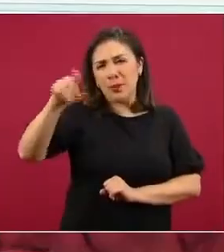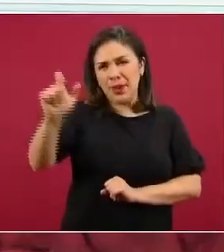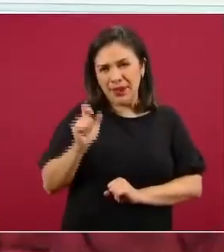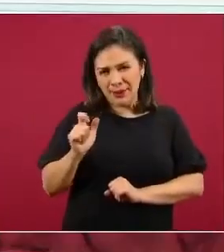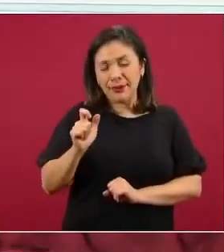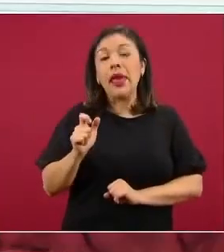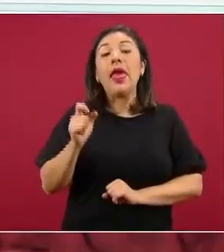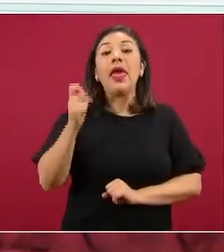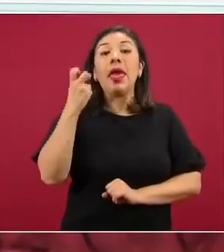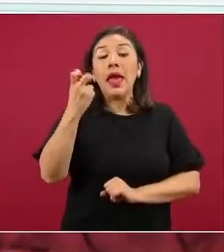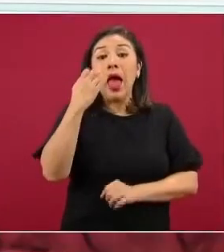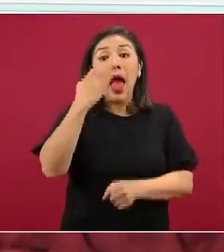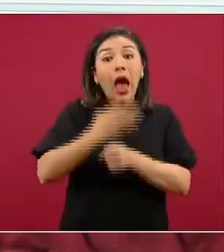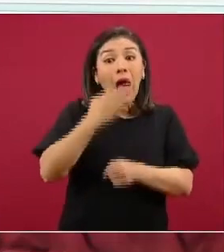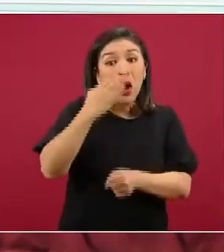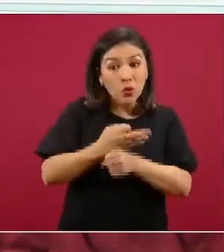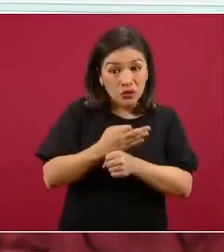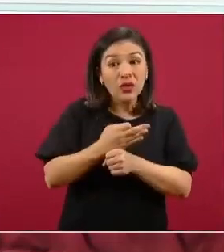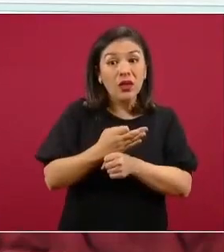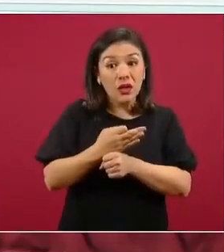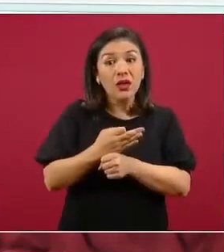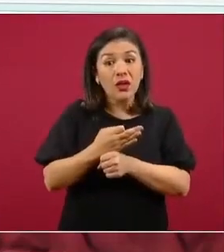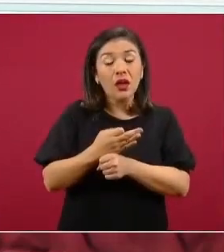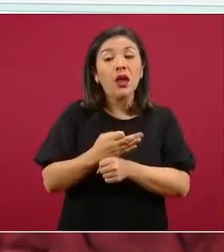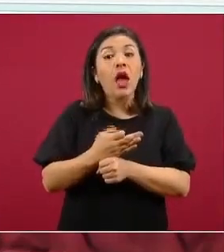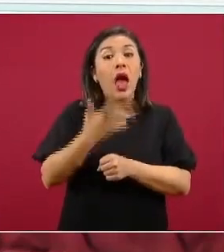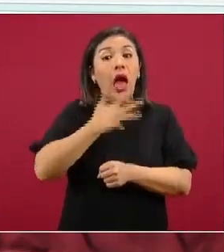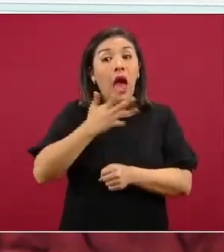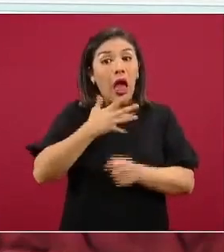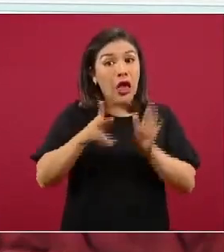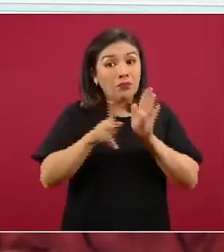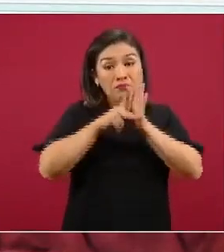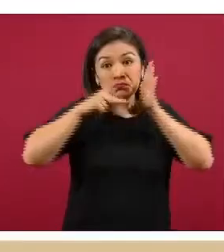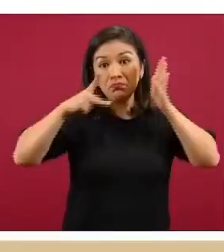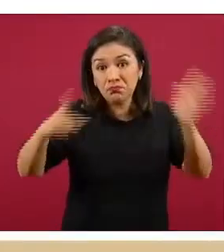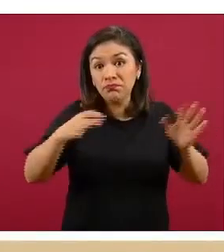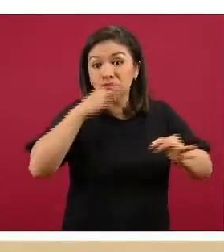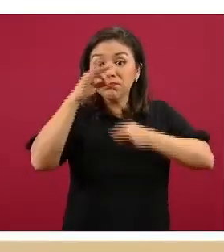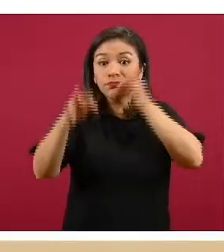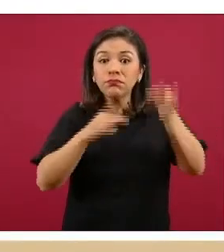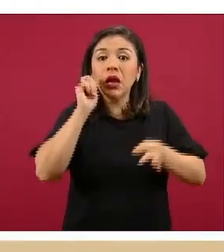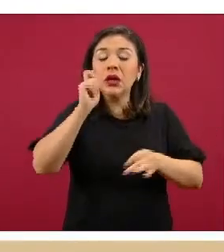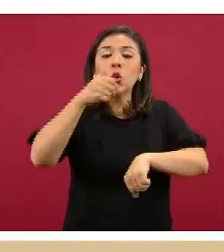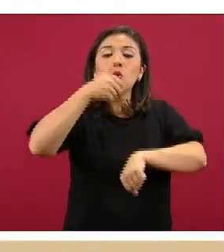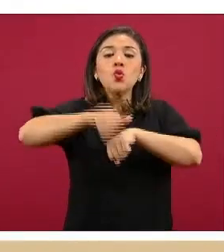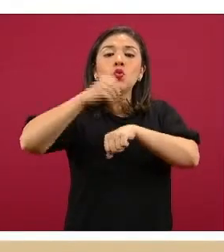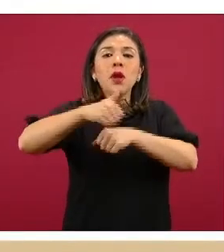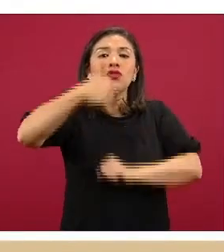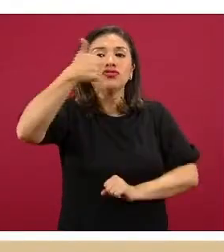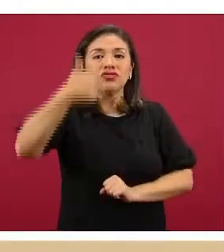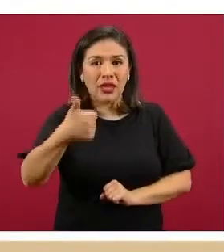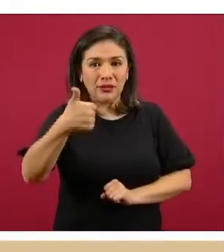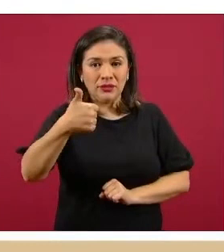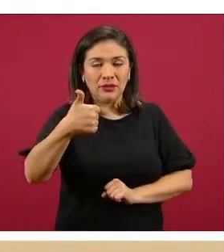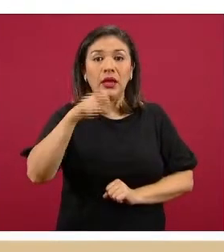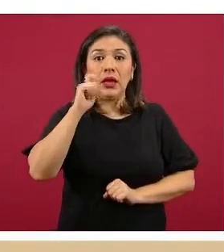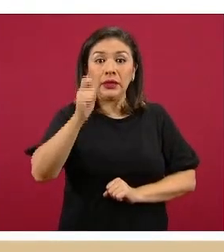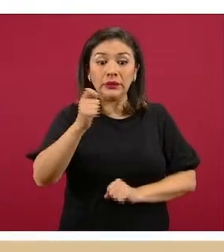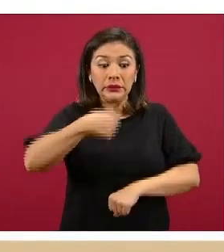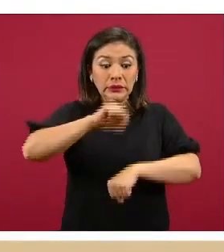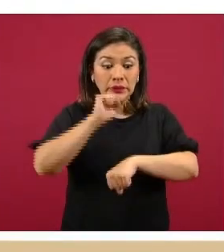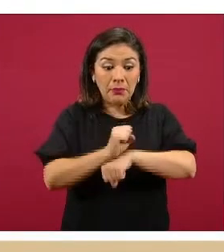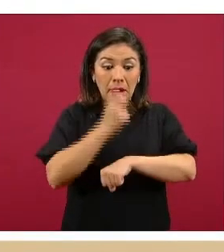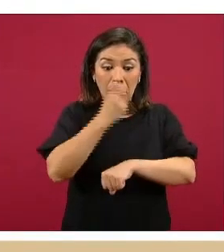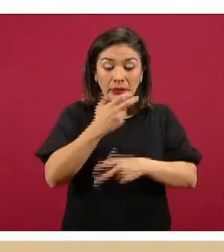coronavirus.gov.mx, y actualmente el que está publicado es el boletín número 6, que de la semana que llega hasta